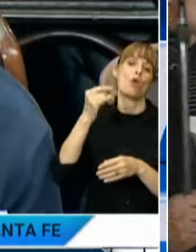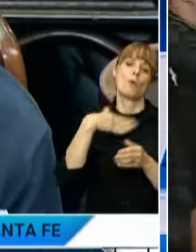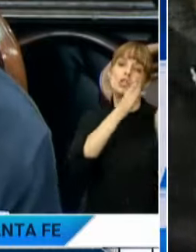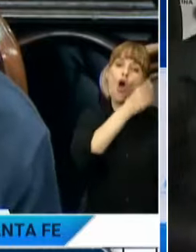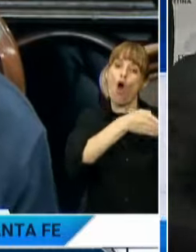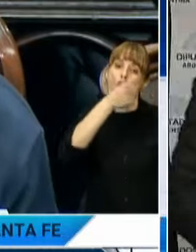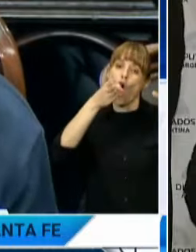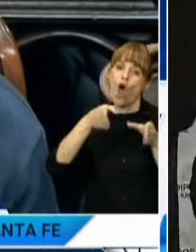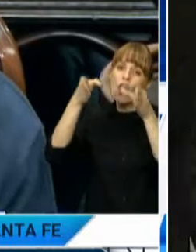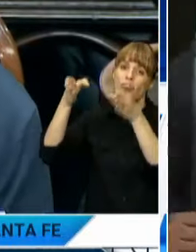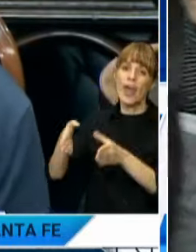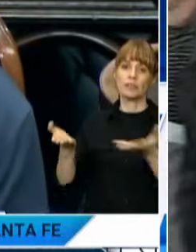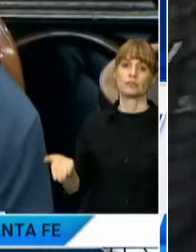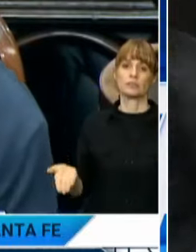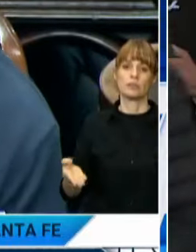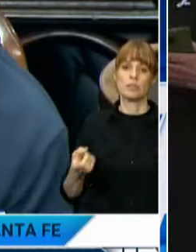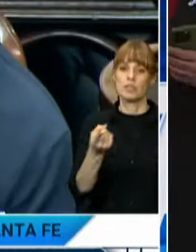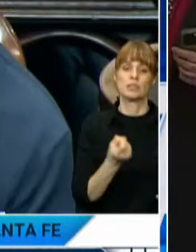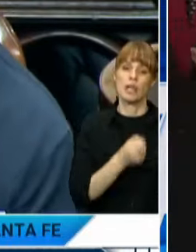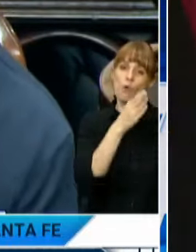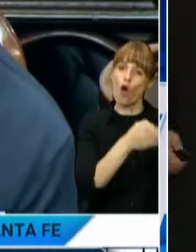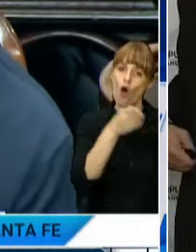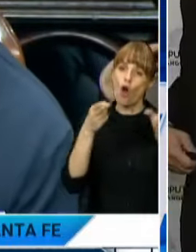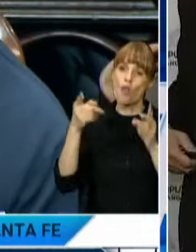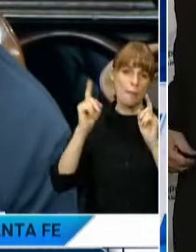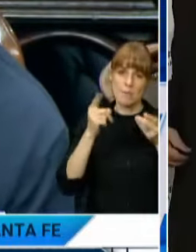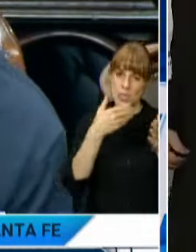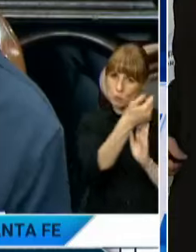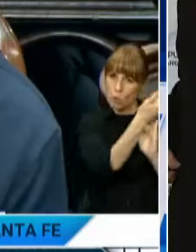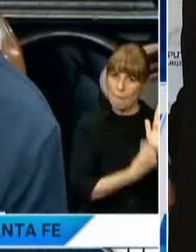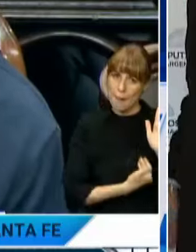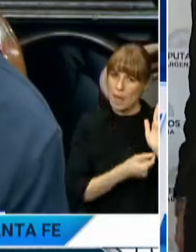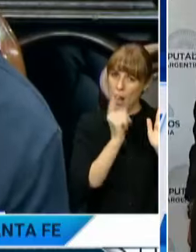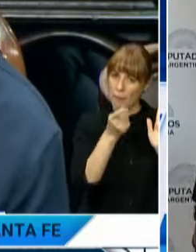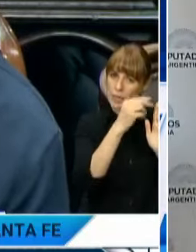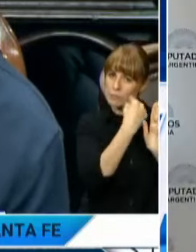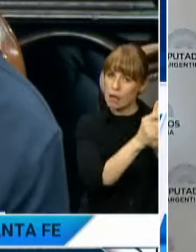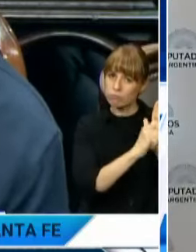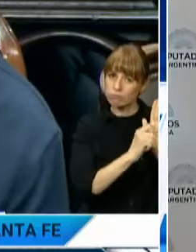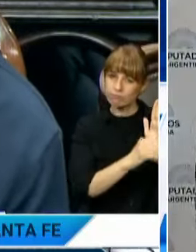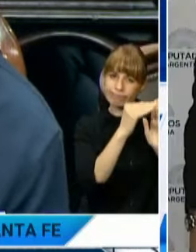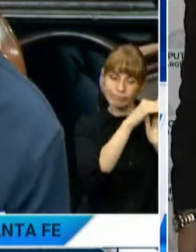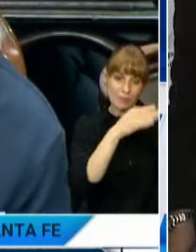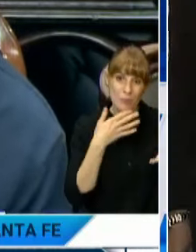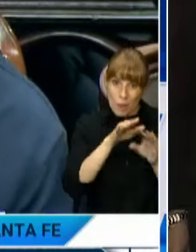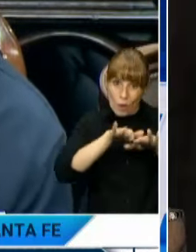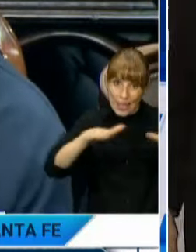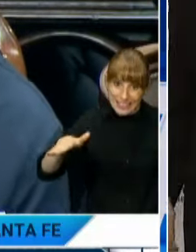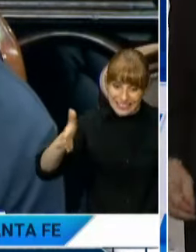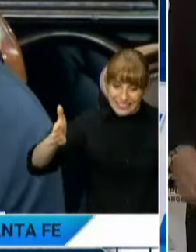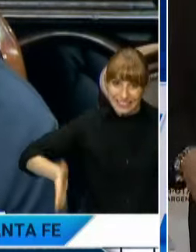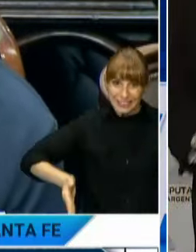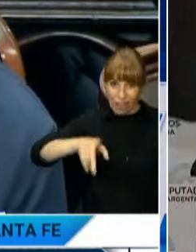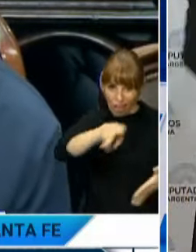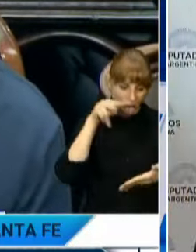justamente con el financiamiento para las universidades. Justamente el PRO no está de acuerdo, la Unión Cívica Radical y la UP sí están de acuerdo